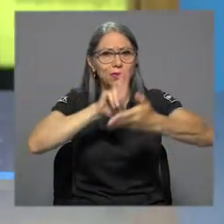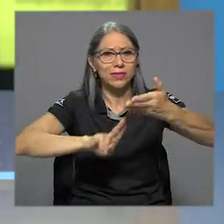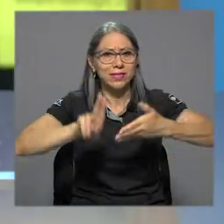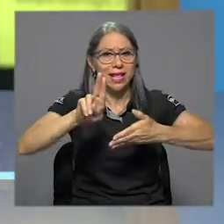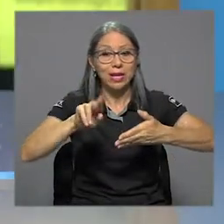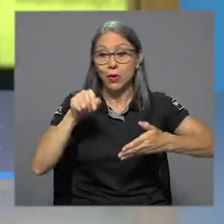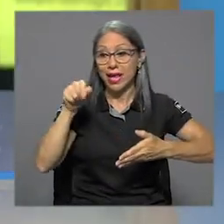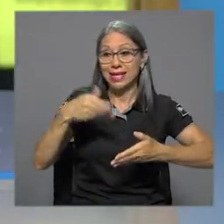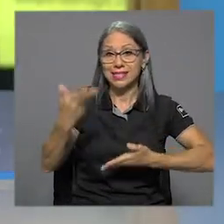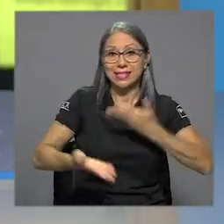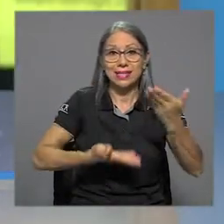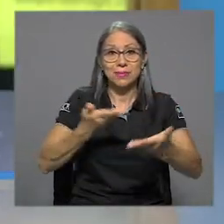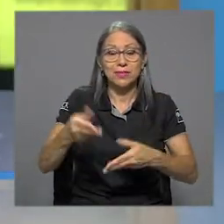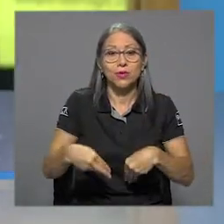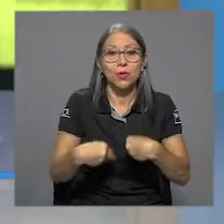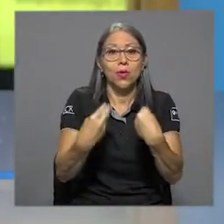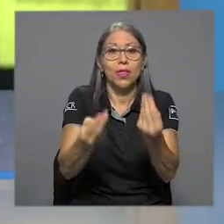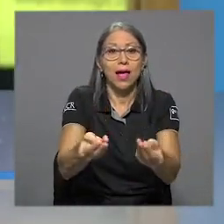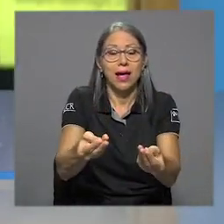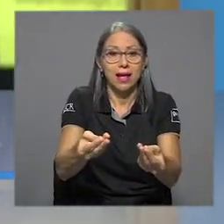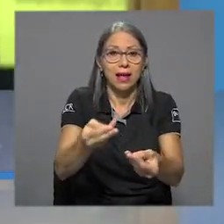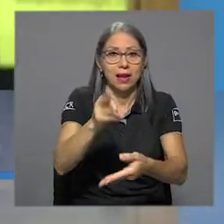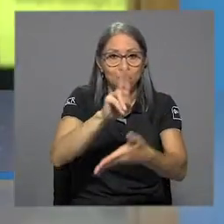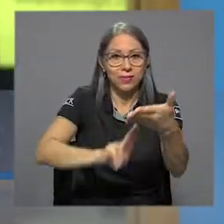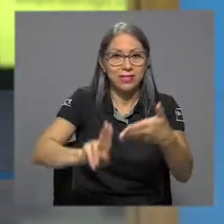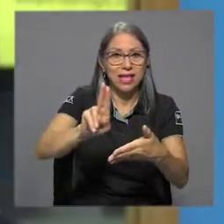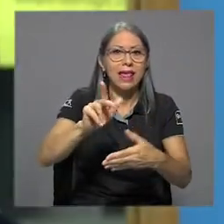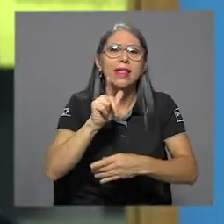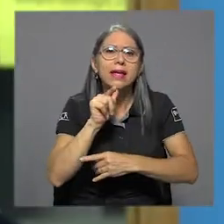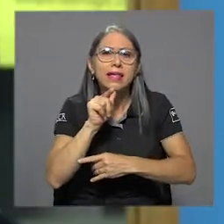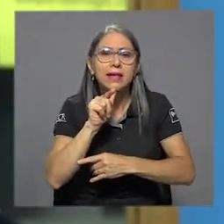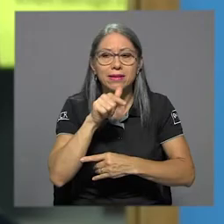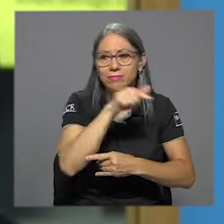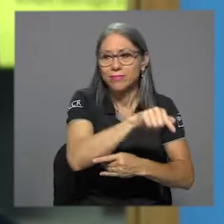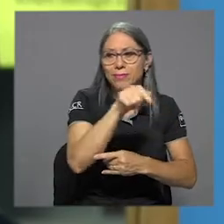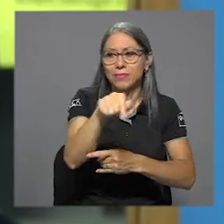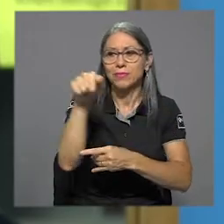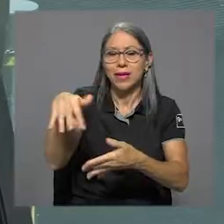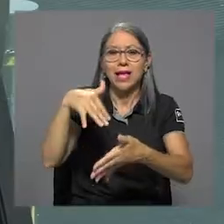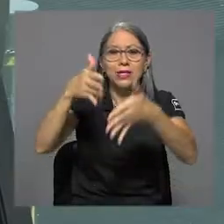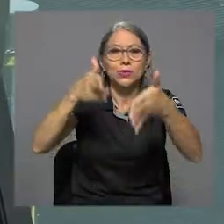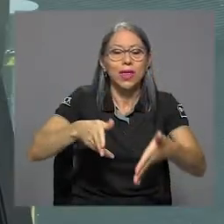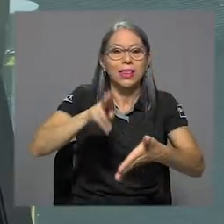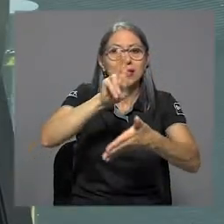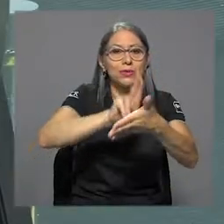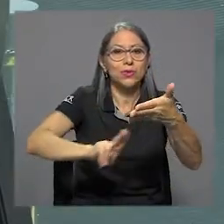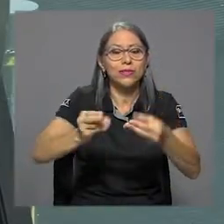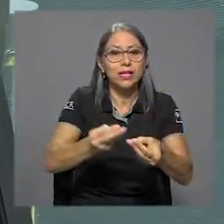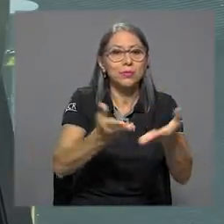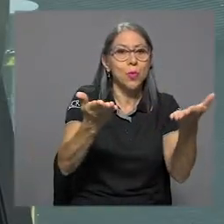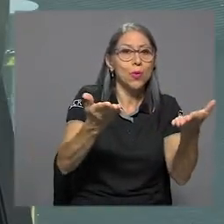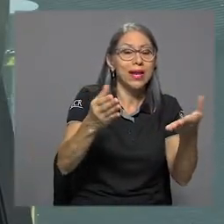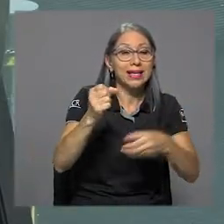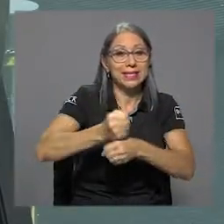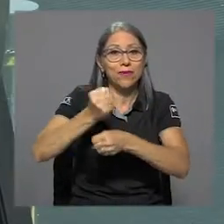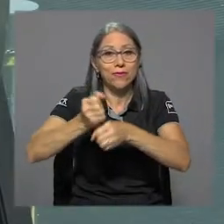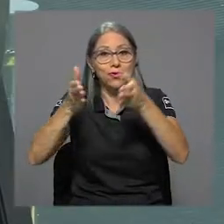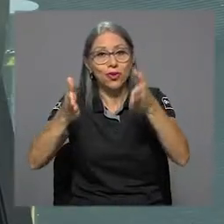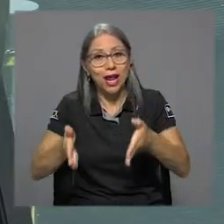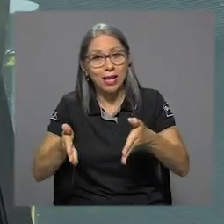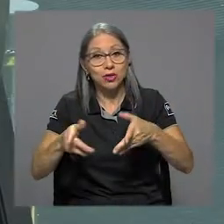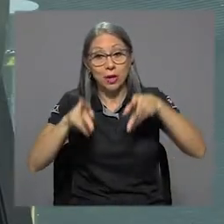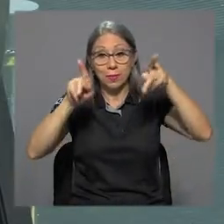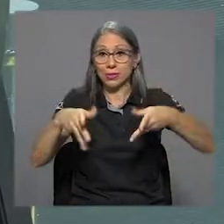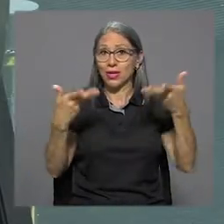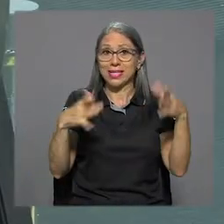un servicio que ofrece la Universidad de Costa Rica a estudiantes de las universidades públicas, funcionarios, egresados y